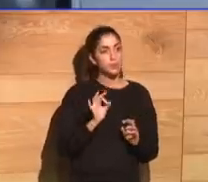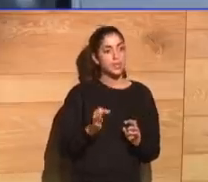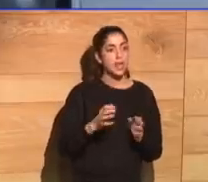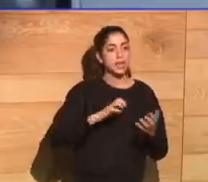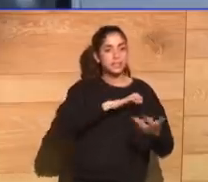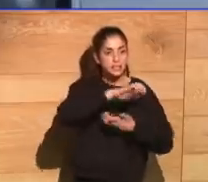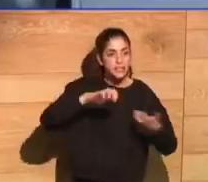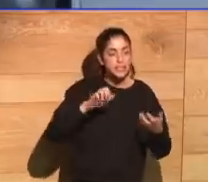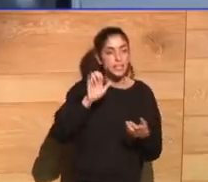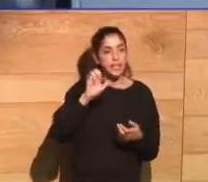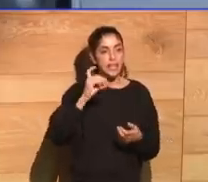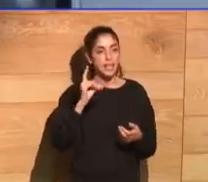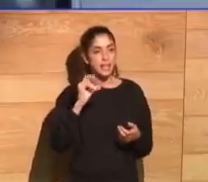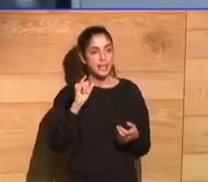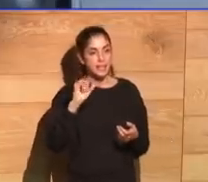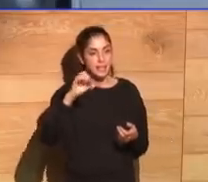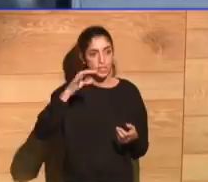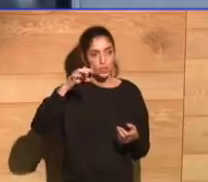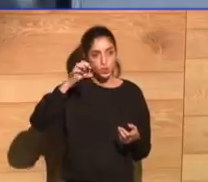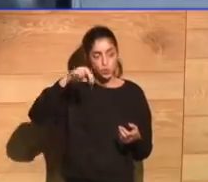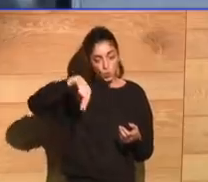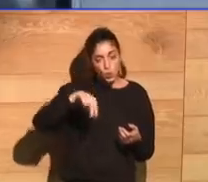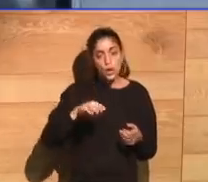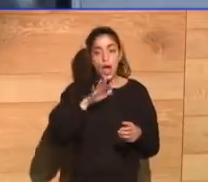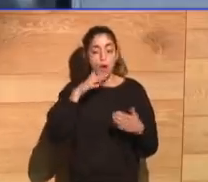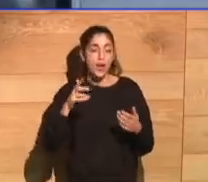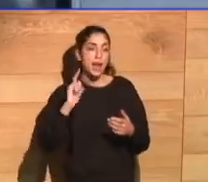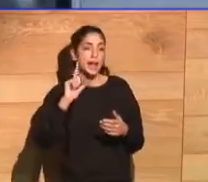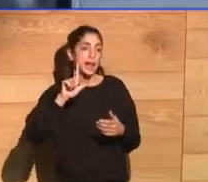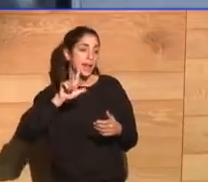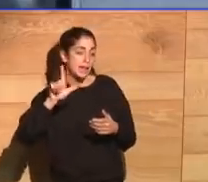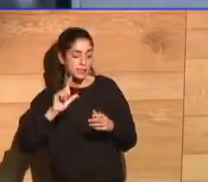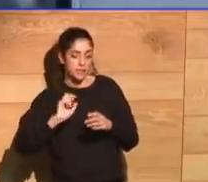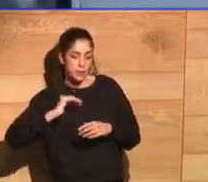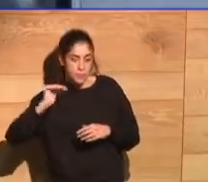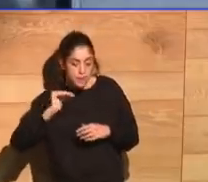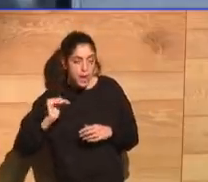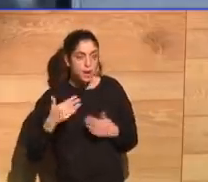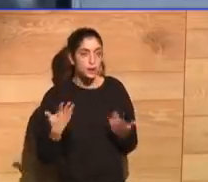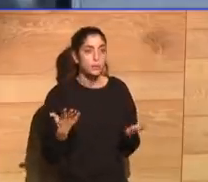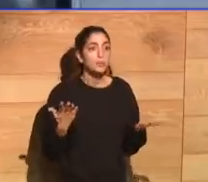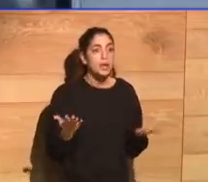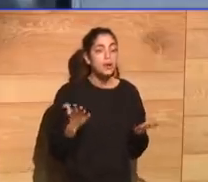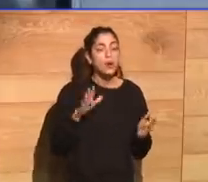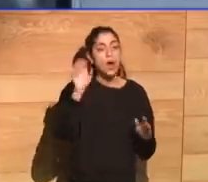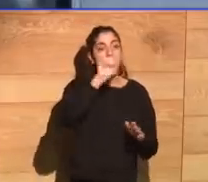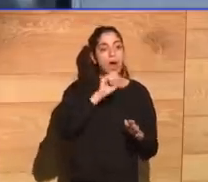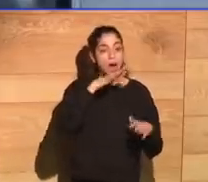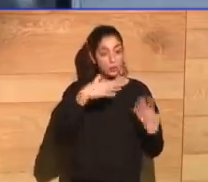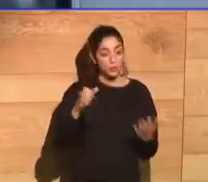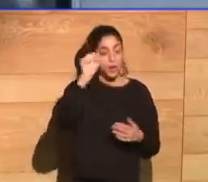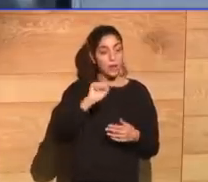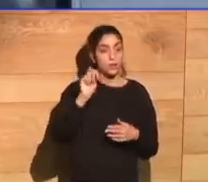convierte en el malvado a Lester, y entonces ya hay que hablar solo de la una. Pero aún así, ahora mismo, en el año 2021,